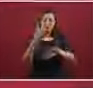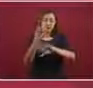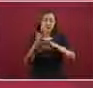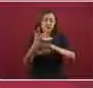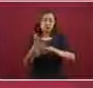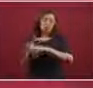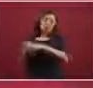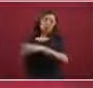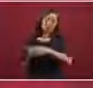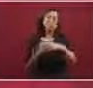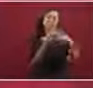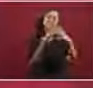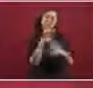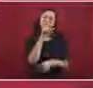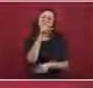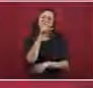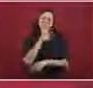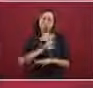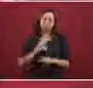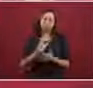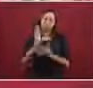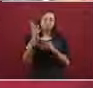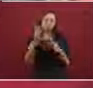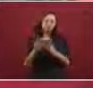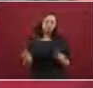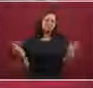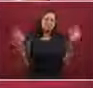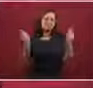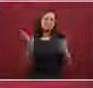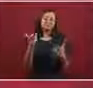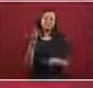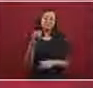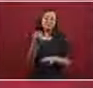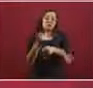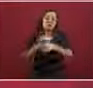Unidos. Y esa es la información que tenemos, y solo